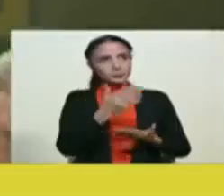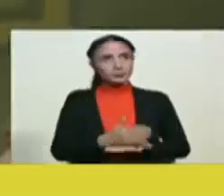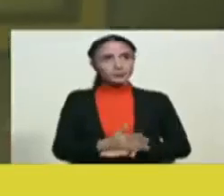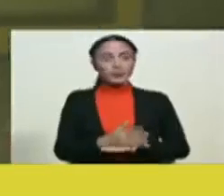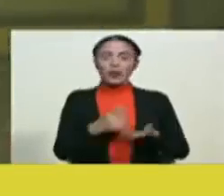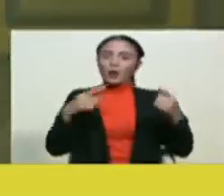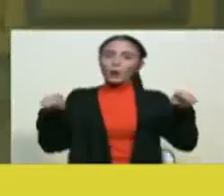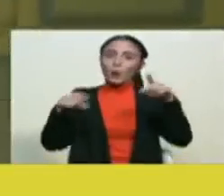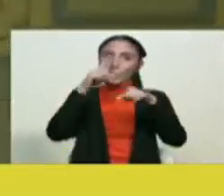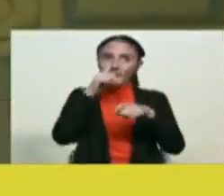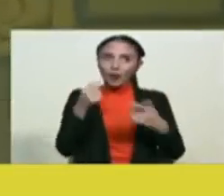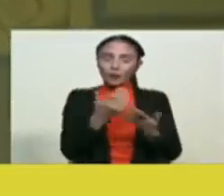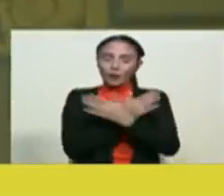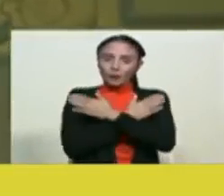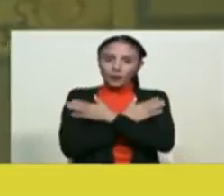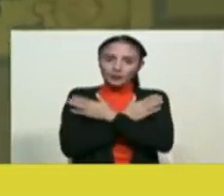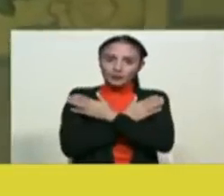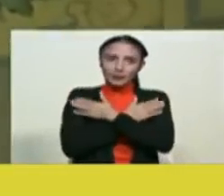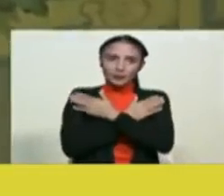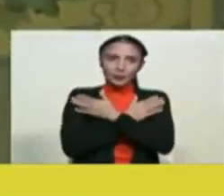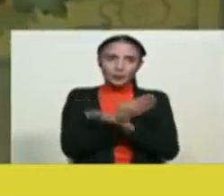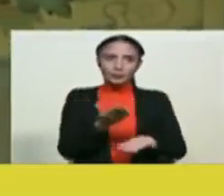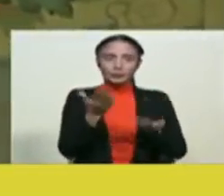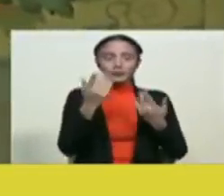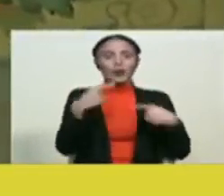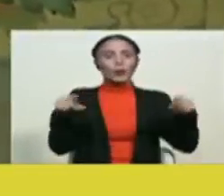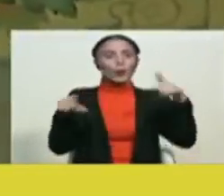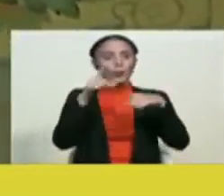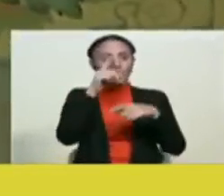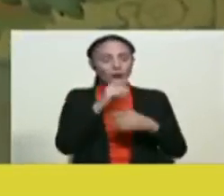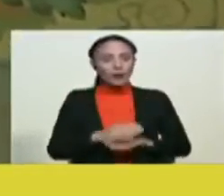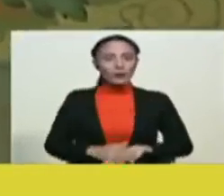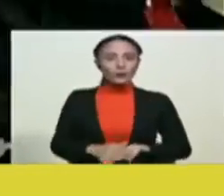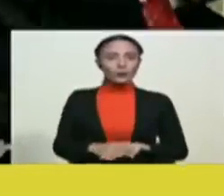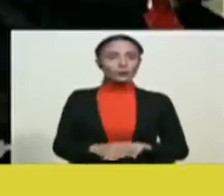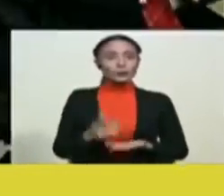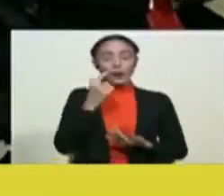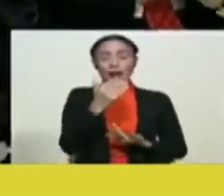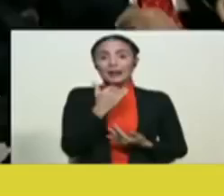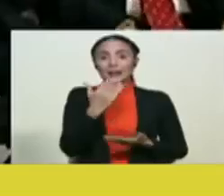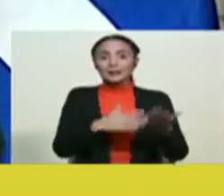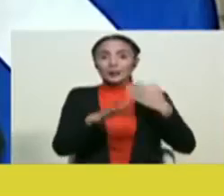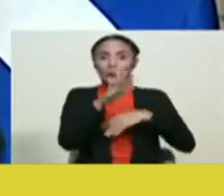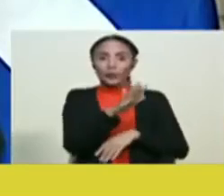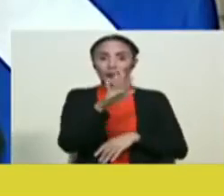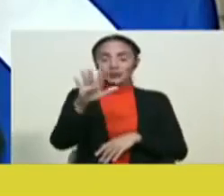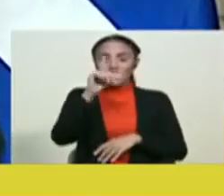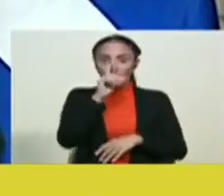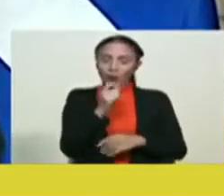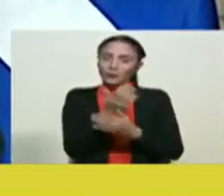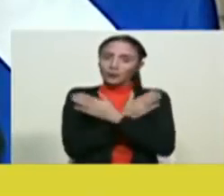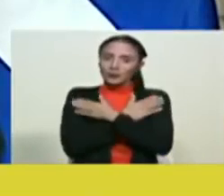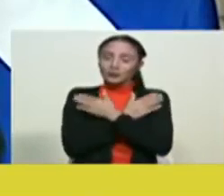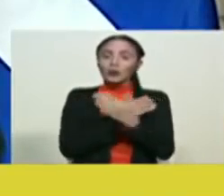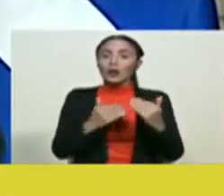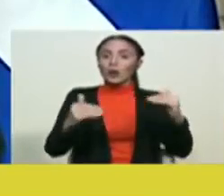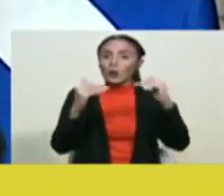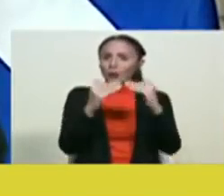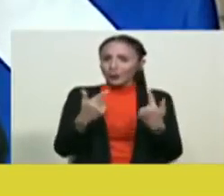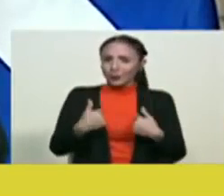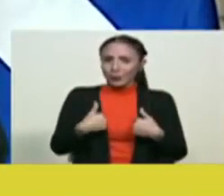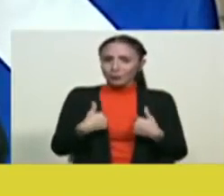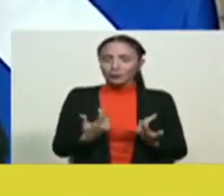cumpleaños felicidades a vladimir padrino lópez ya cancelada 55 años felicidades a ti a tu